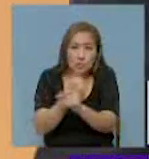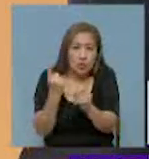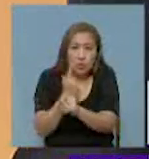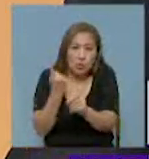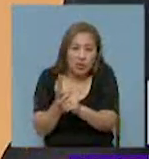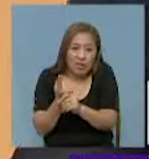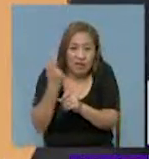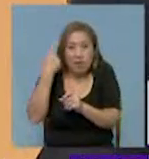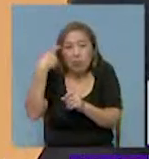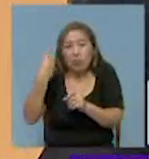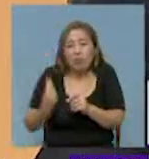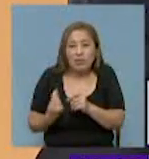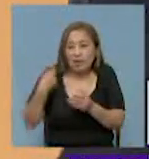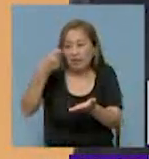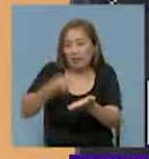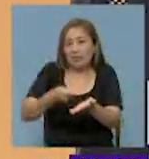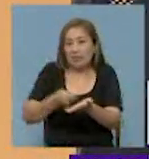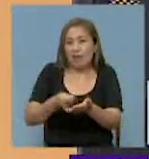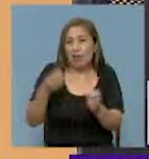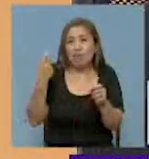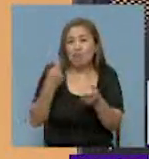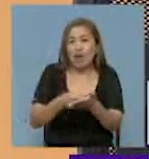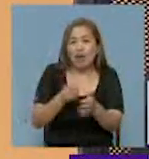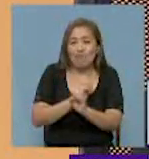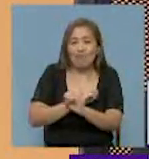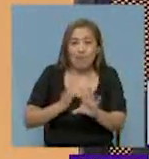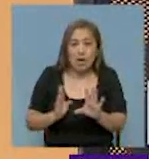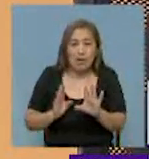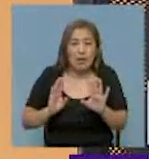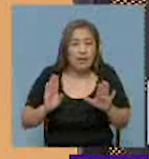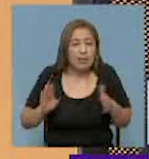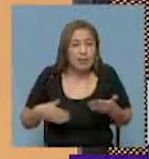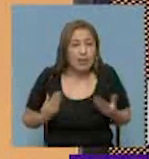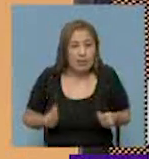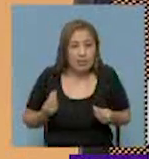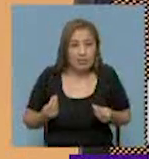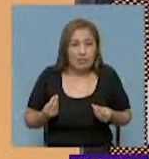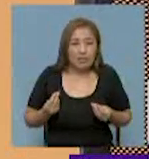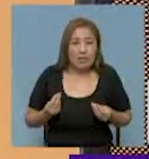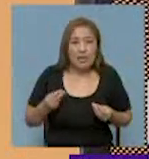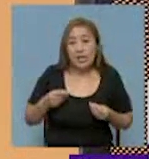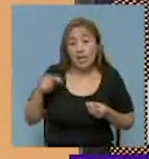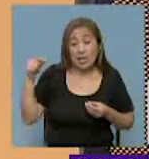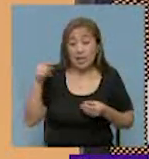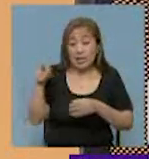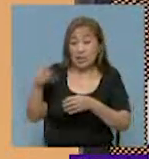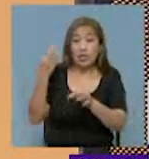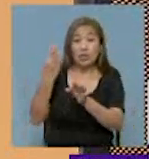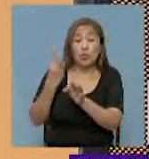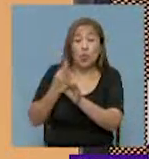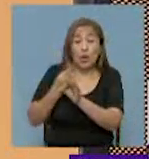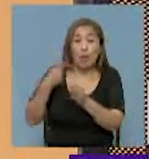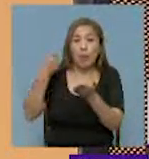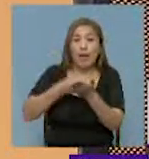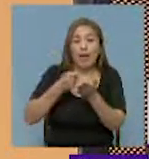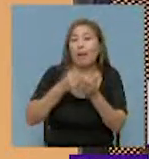llamarle el estado estaría pagando indebidamente entonces bueno ellos han presentado marzo abril y